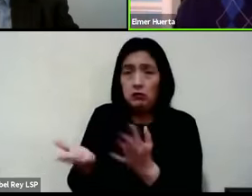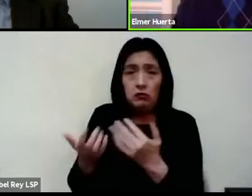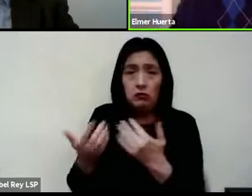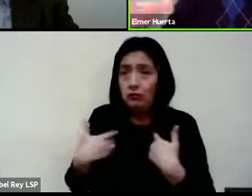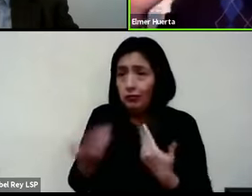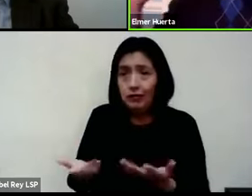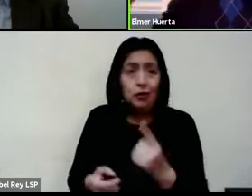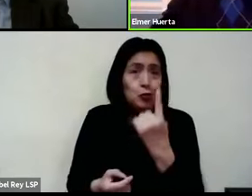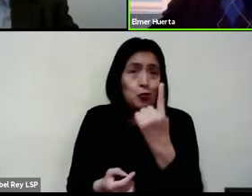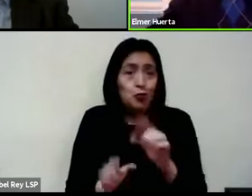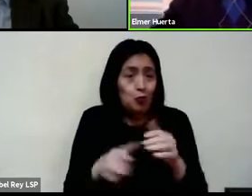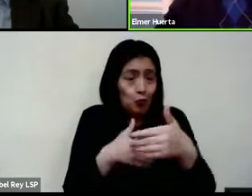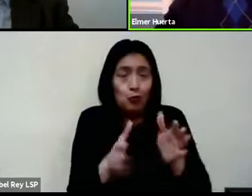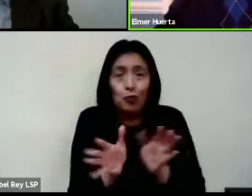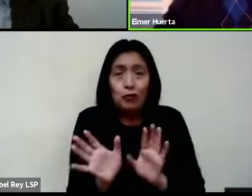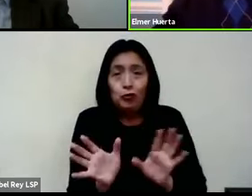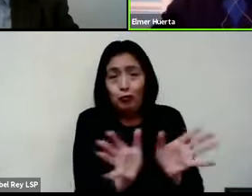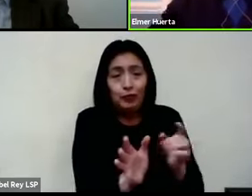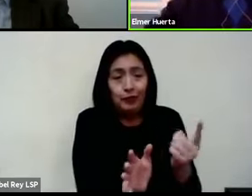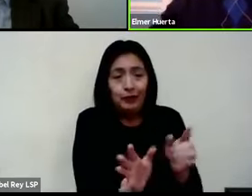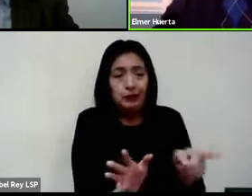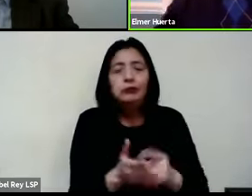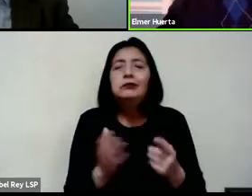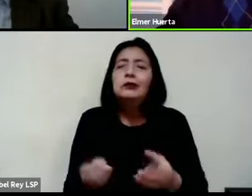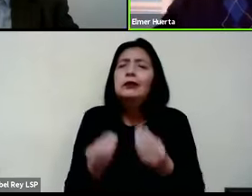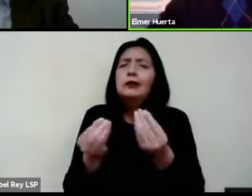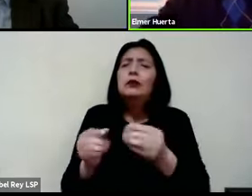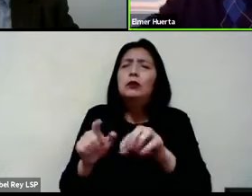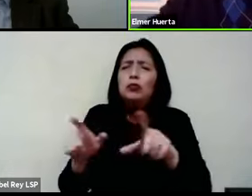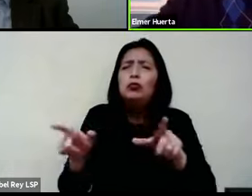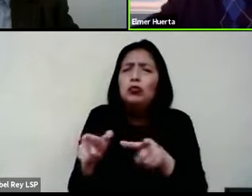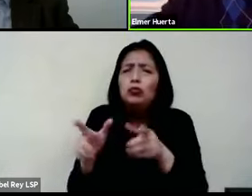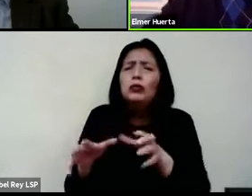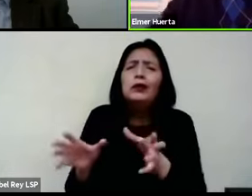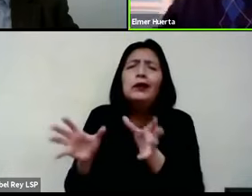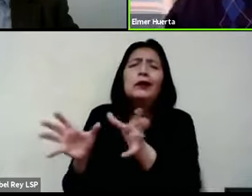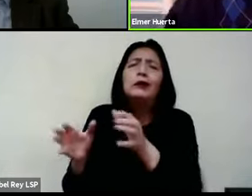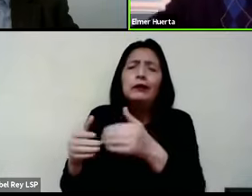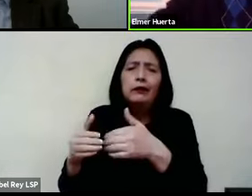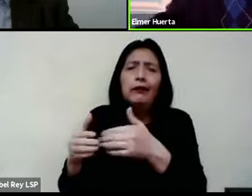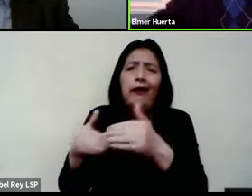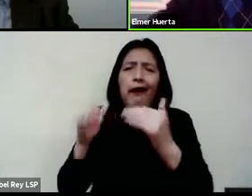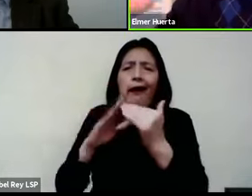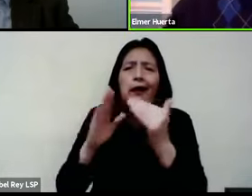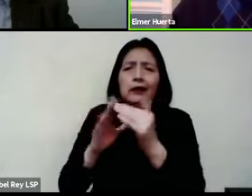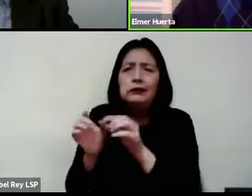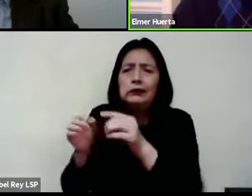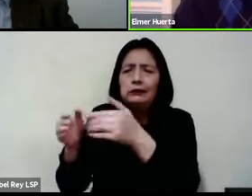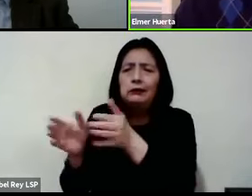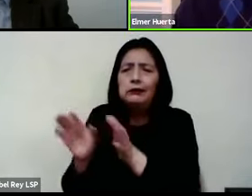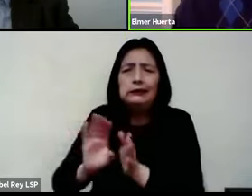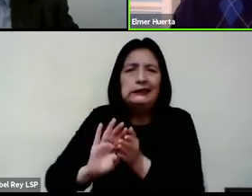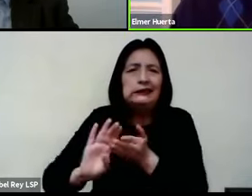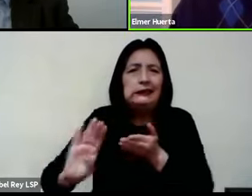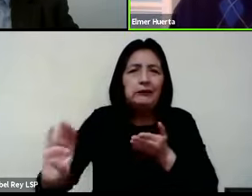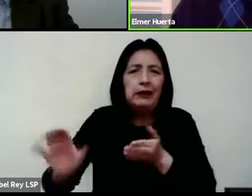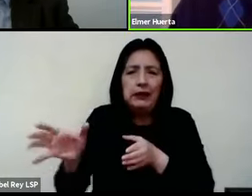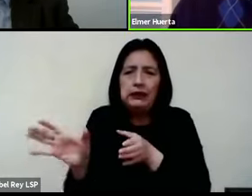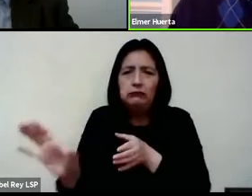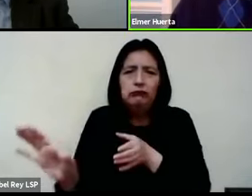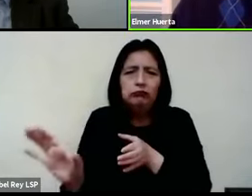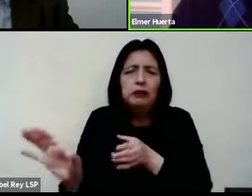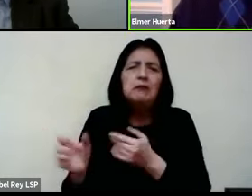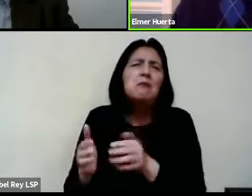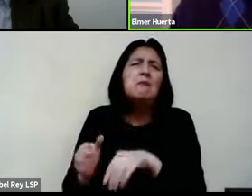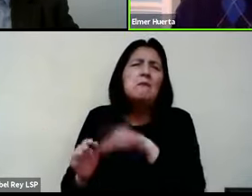de tener cuartos propios, se le habilita un espacio en una parte de la casa alejada de los demás de por lo menos más